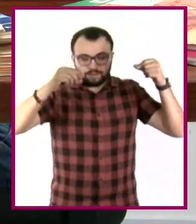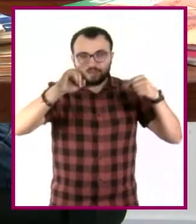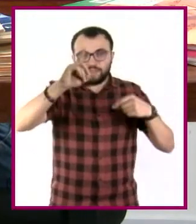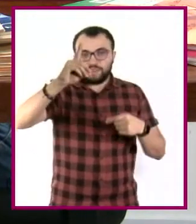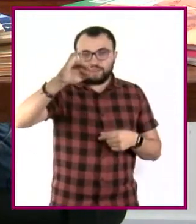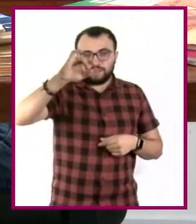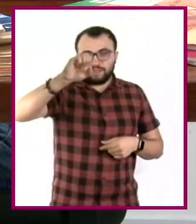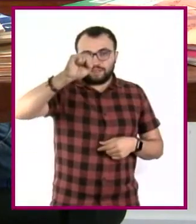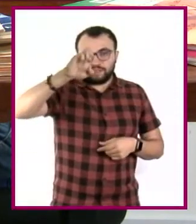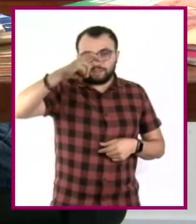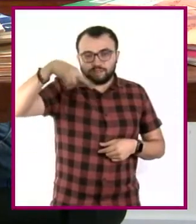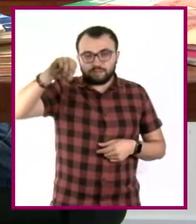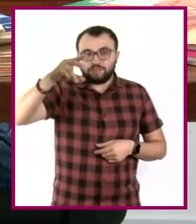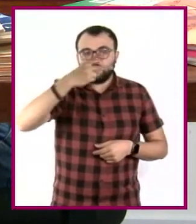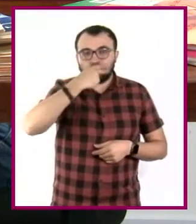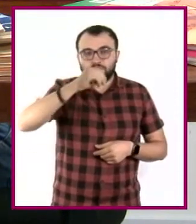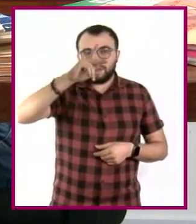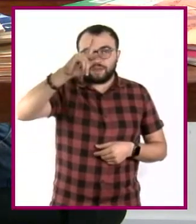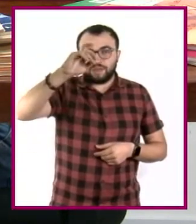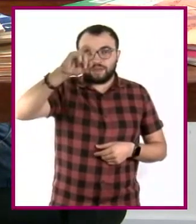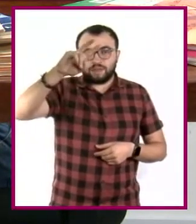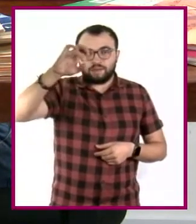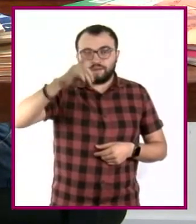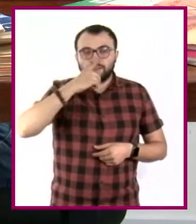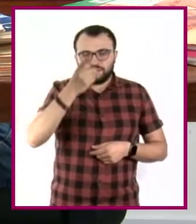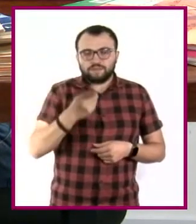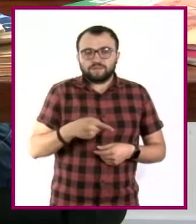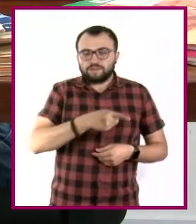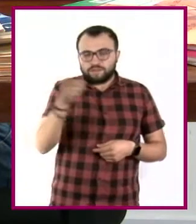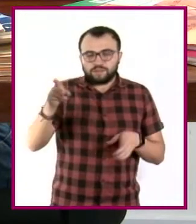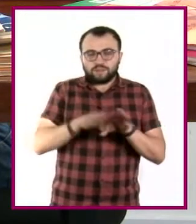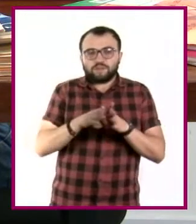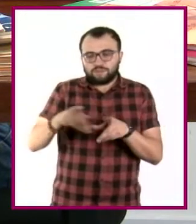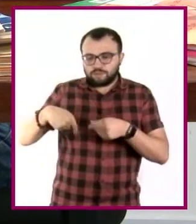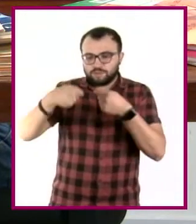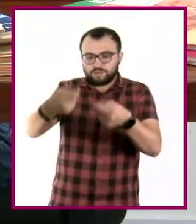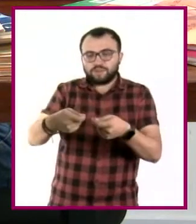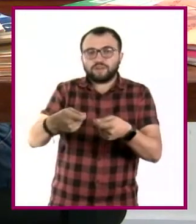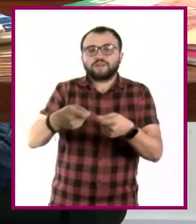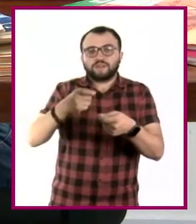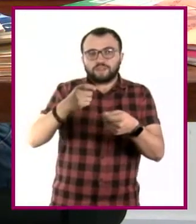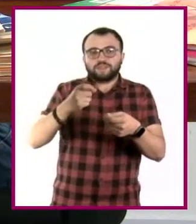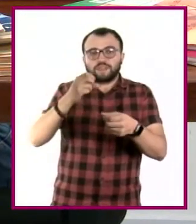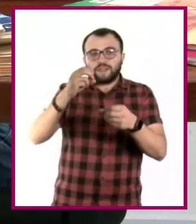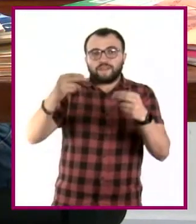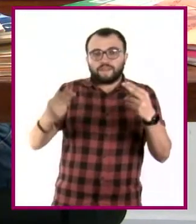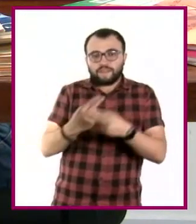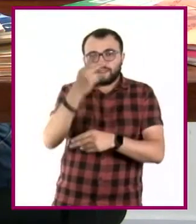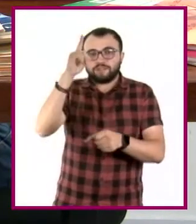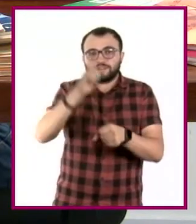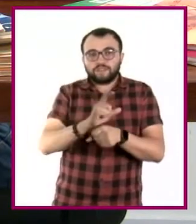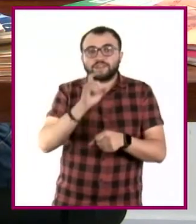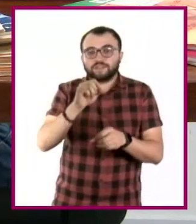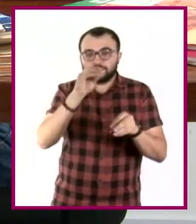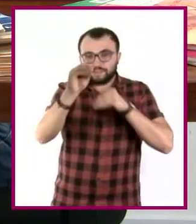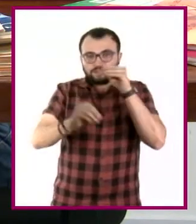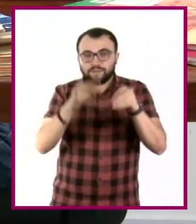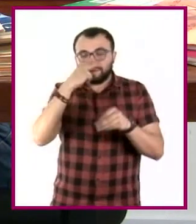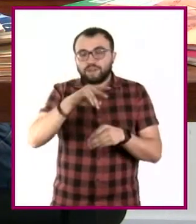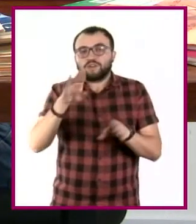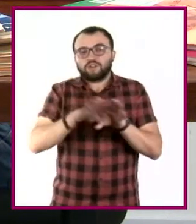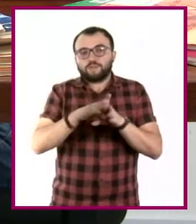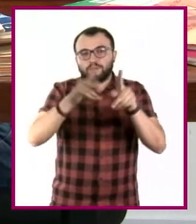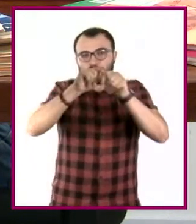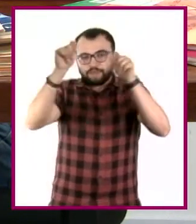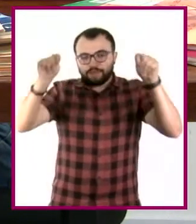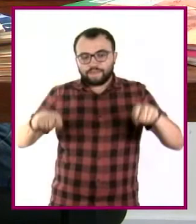Industrial, Kevin Medina Dorado, lo llevó a ganar el Premio Nacional Diseña México 2021 en la categoría La Mejor Tesis o Investigación